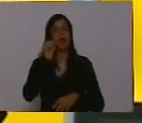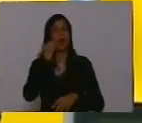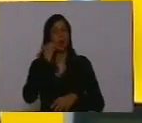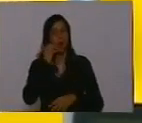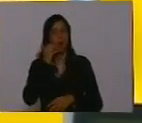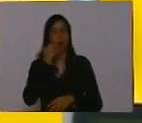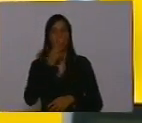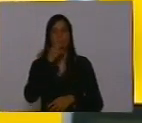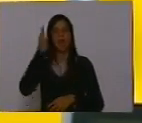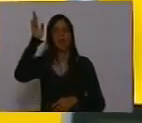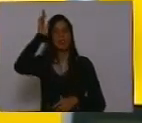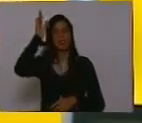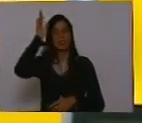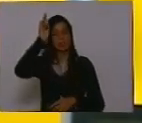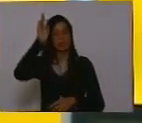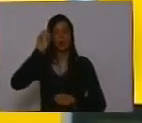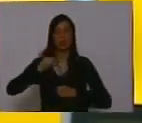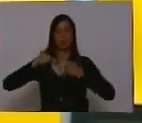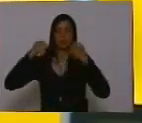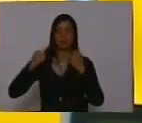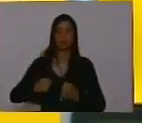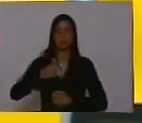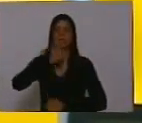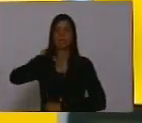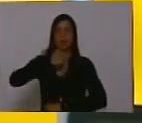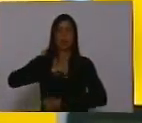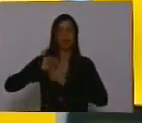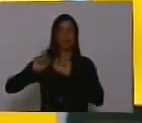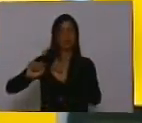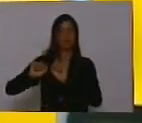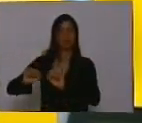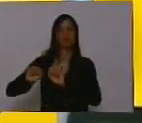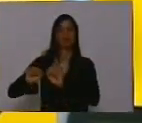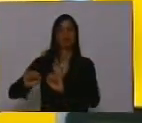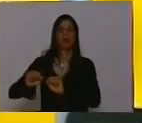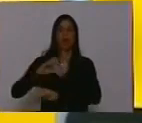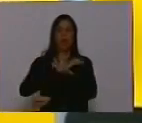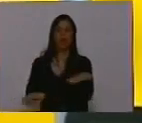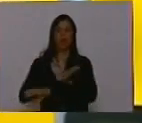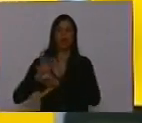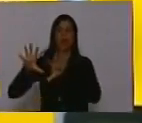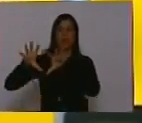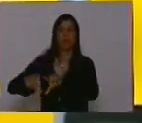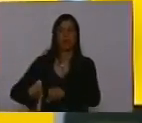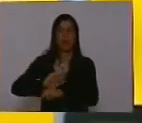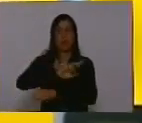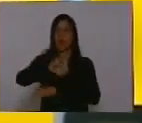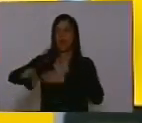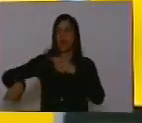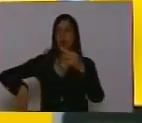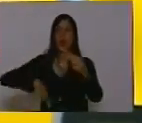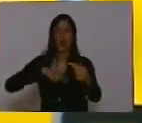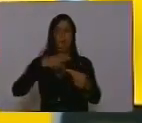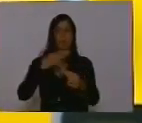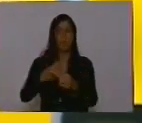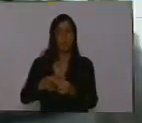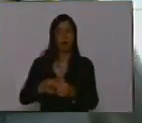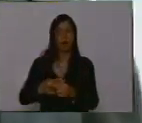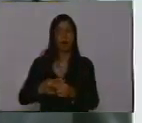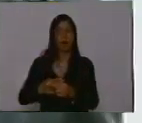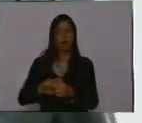los guayús, los indígenas, en pie de lucha para garantizar no retorno, para garantizar